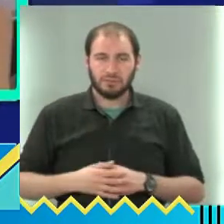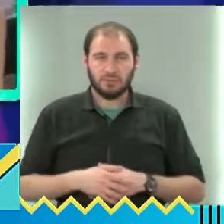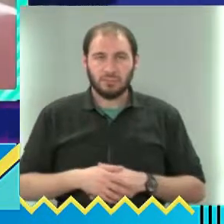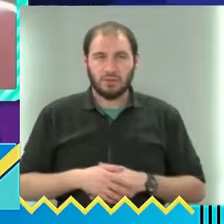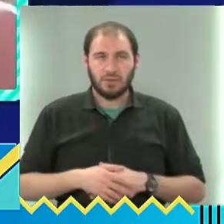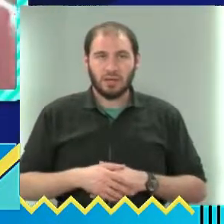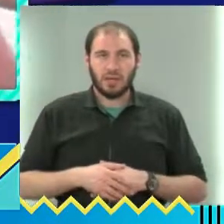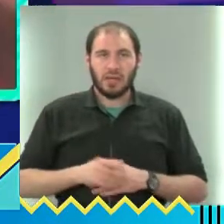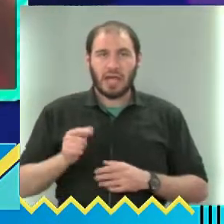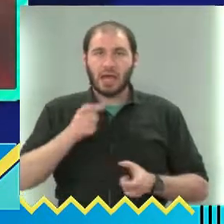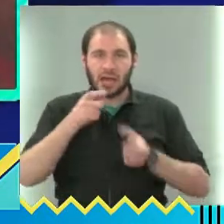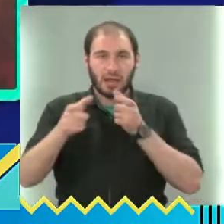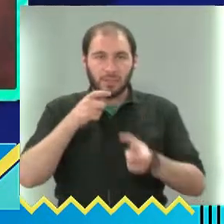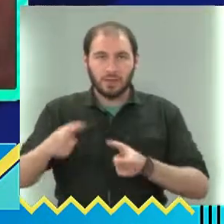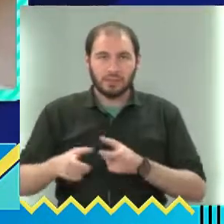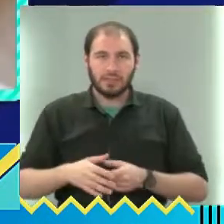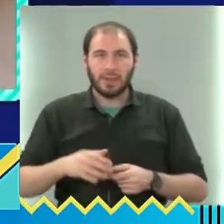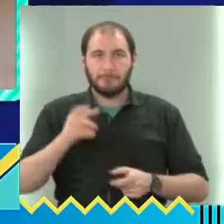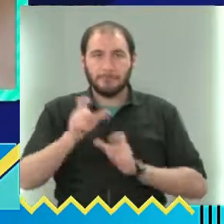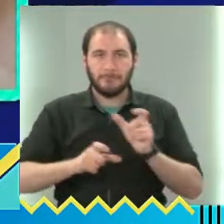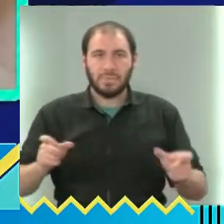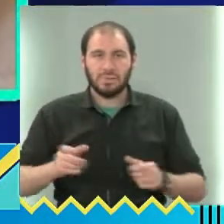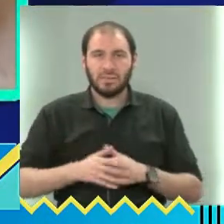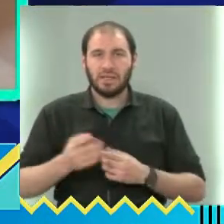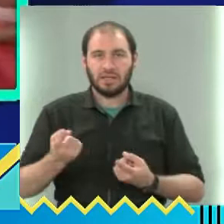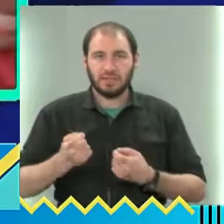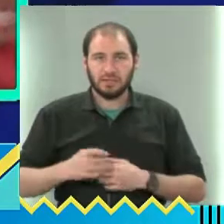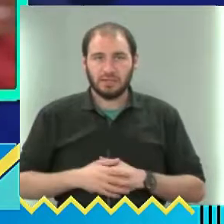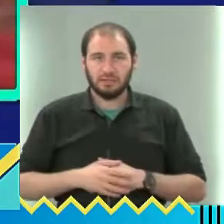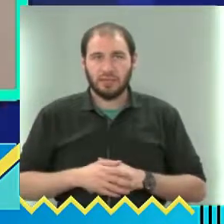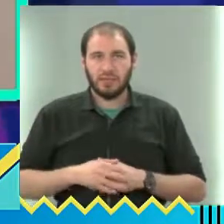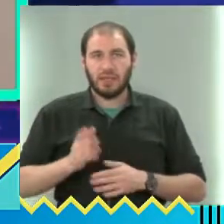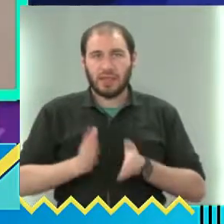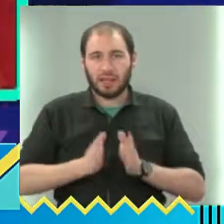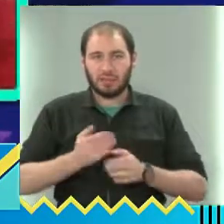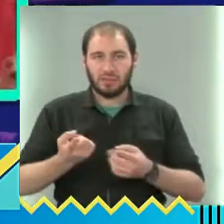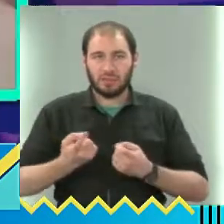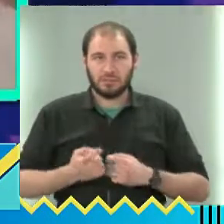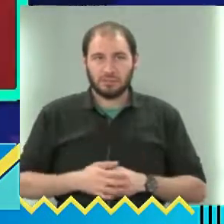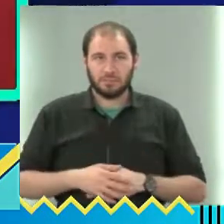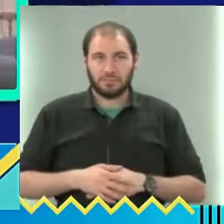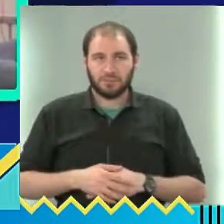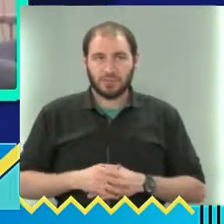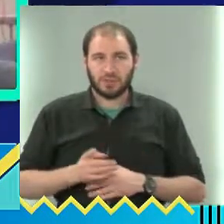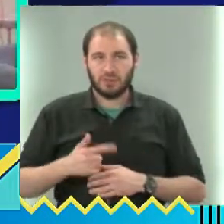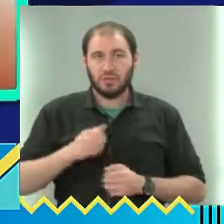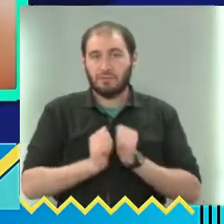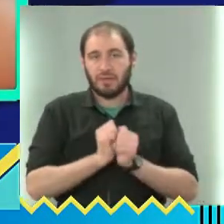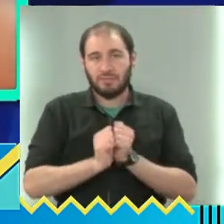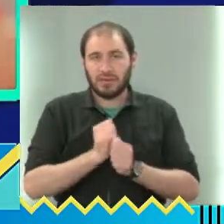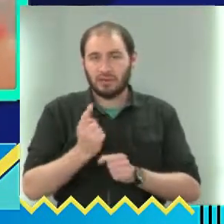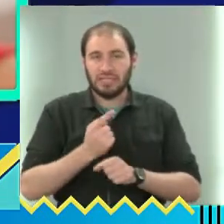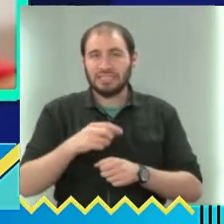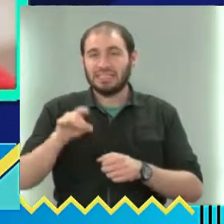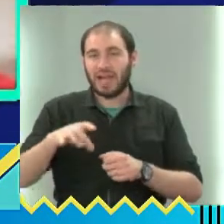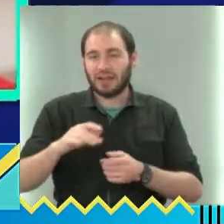el de poder dar respuesta a esas personas que están requiriendo de ese tratamiento, el cual no lo podemos fabricar. La sangre